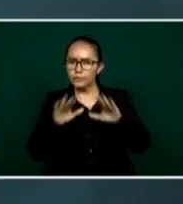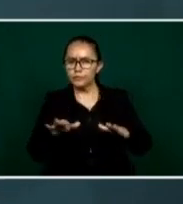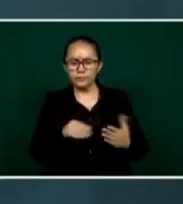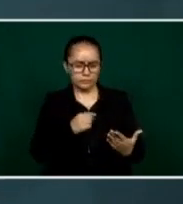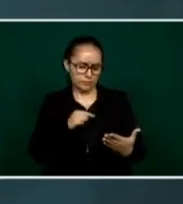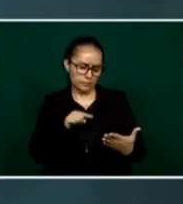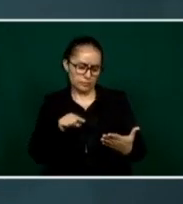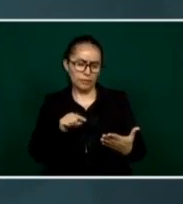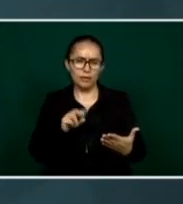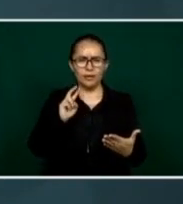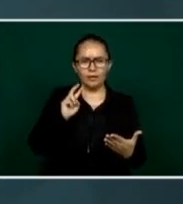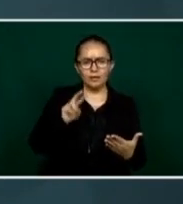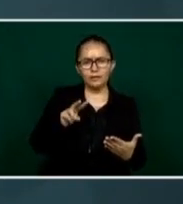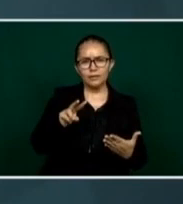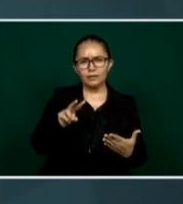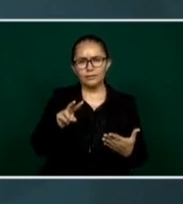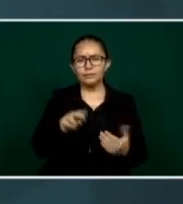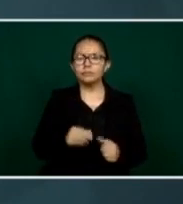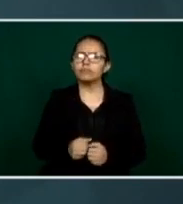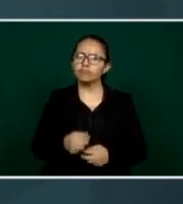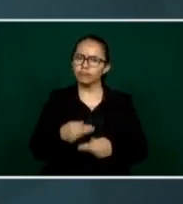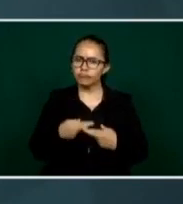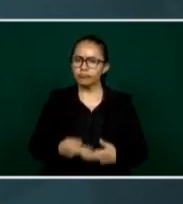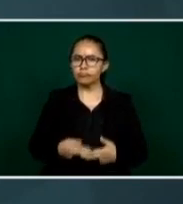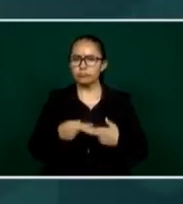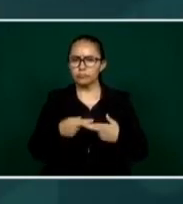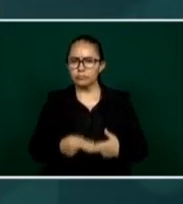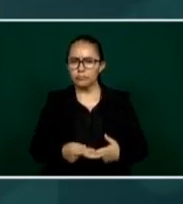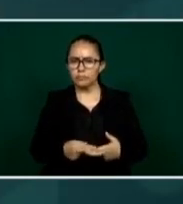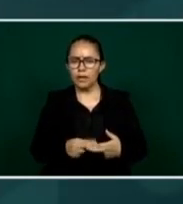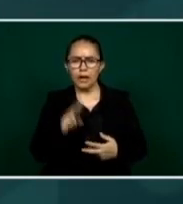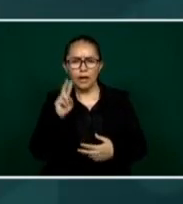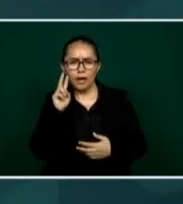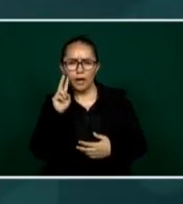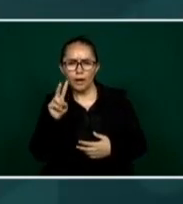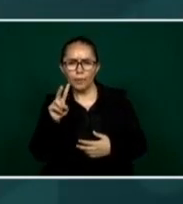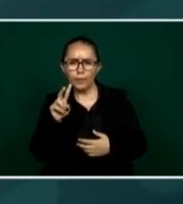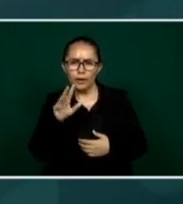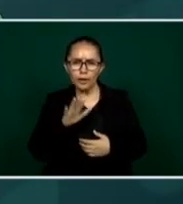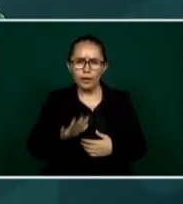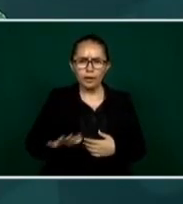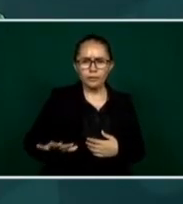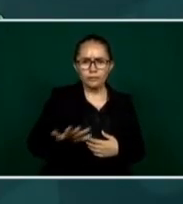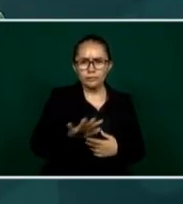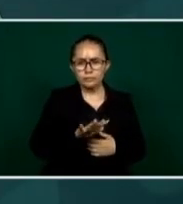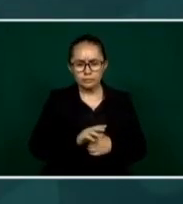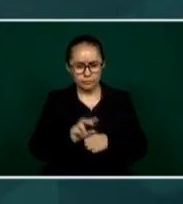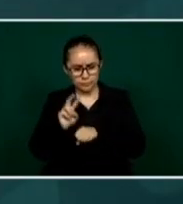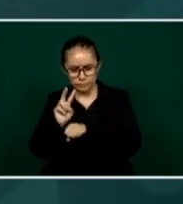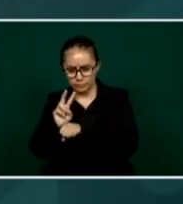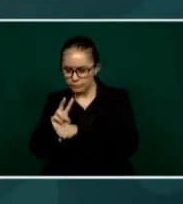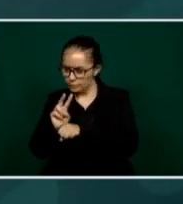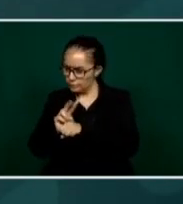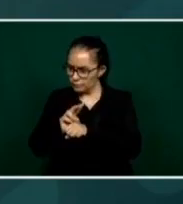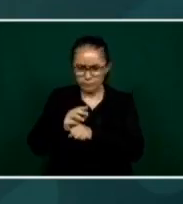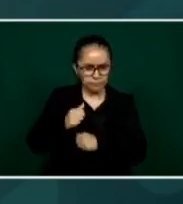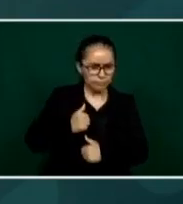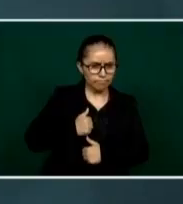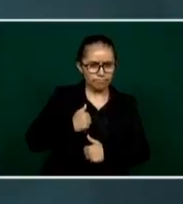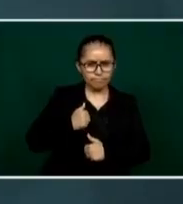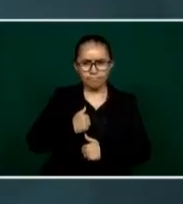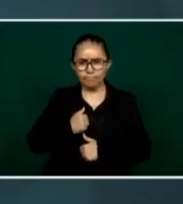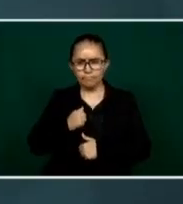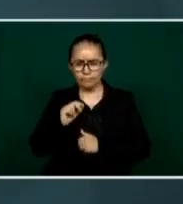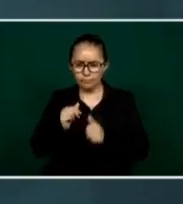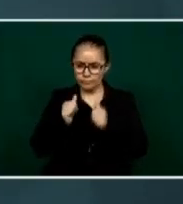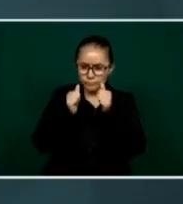generar la inteligencia suficiente que nos permita a todas las instancias de seguridad poder